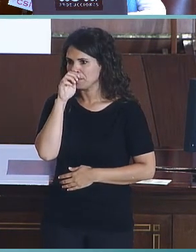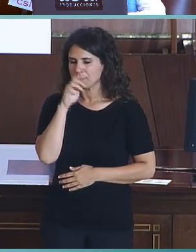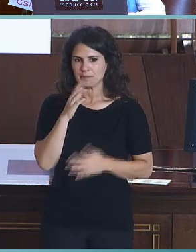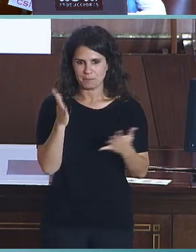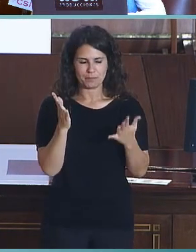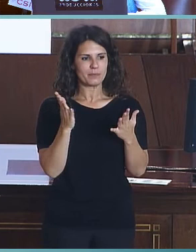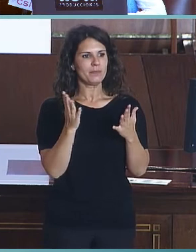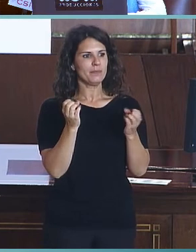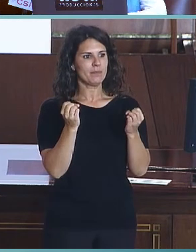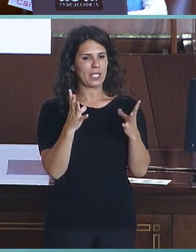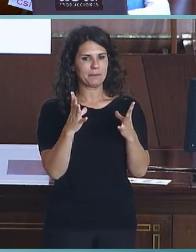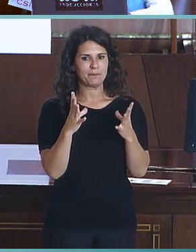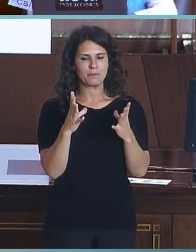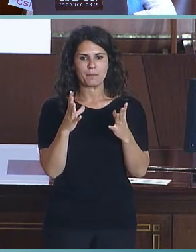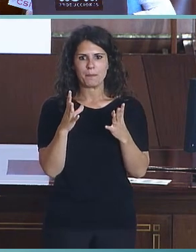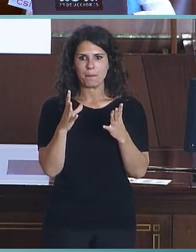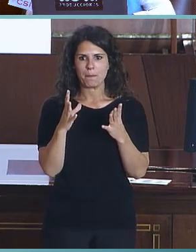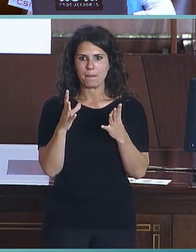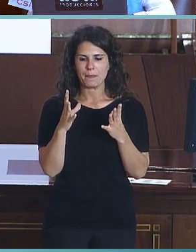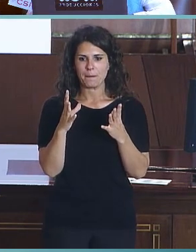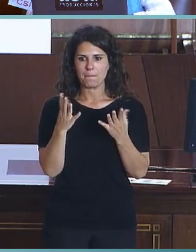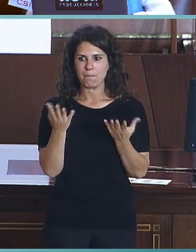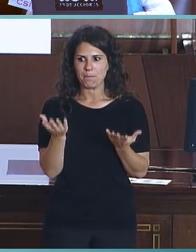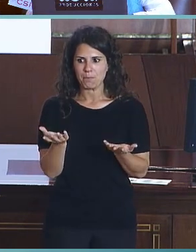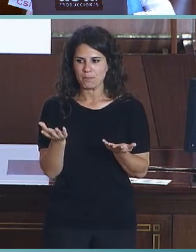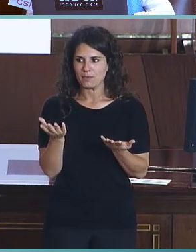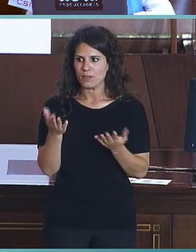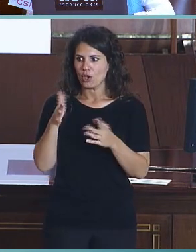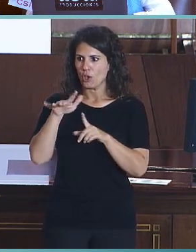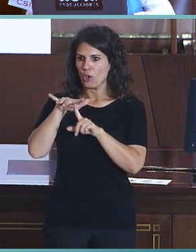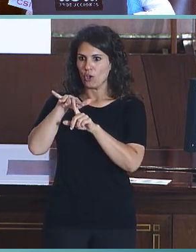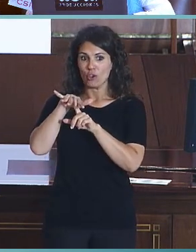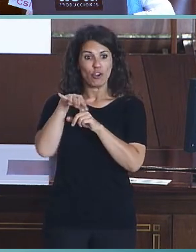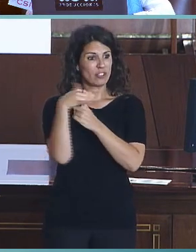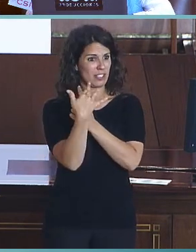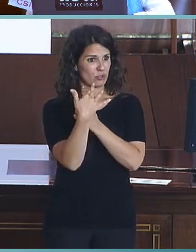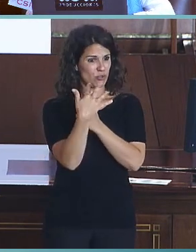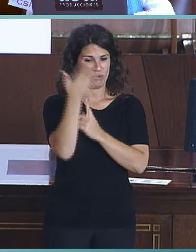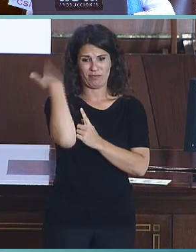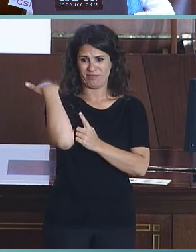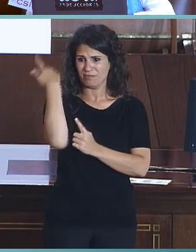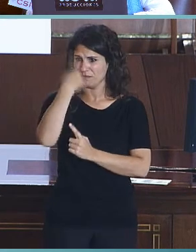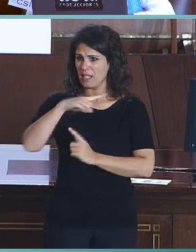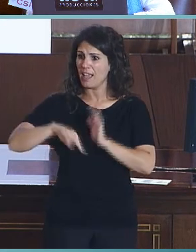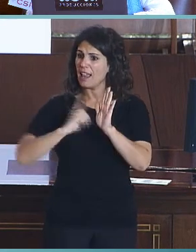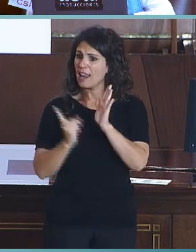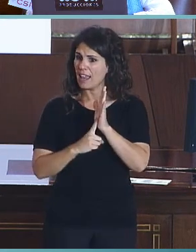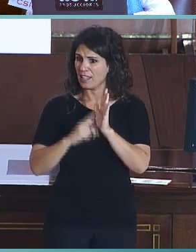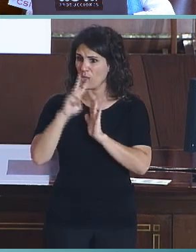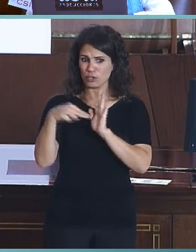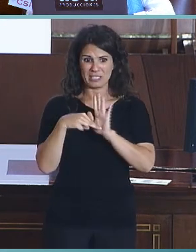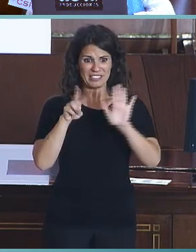el contexto es el de la ley de 2007, que ya se ha citado aquí